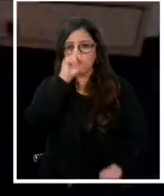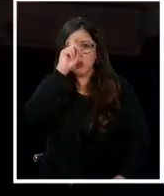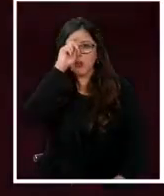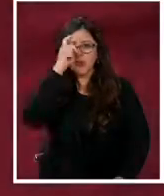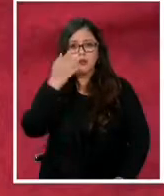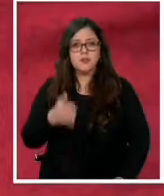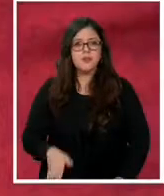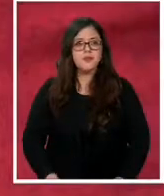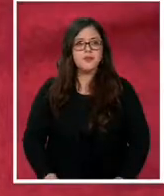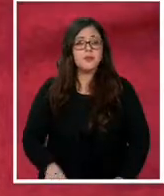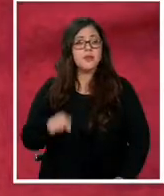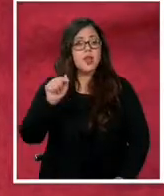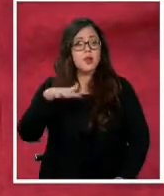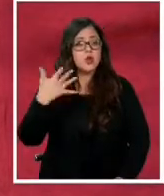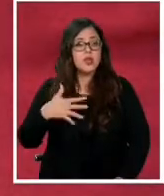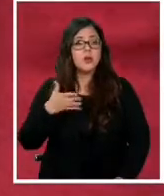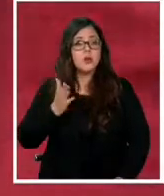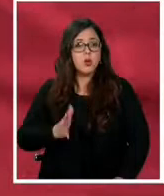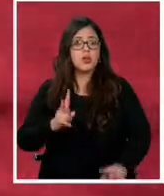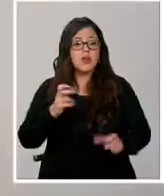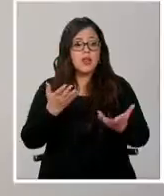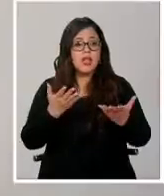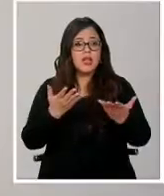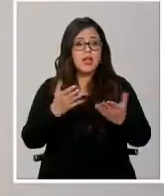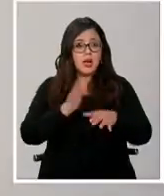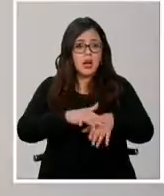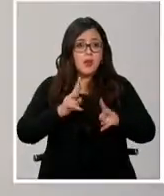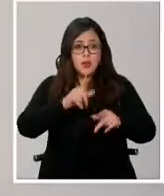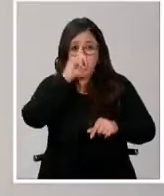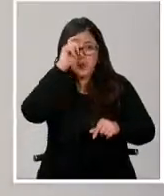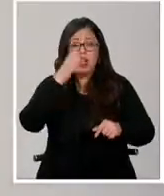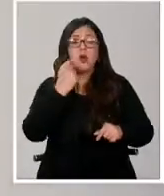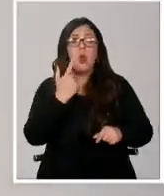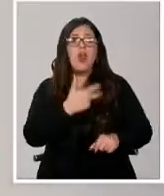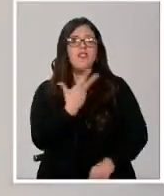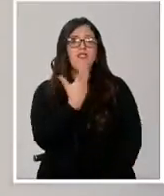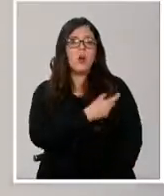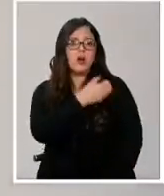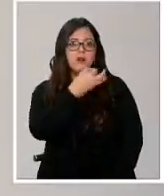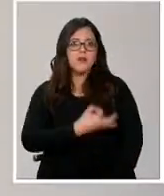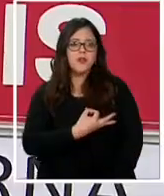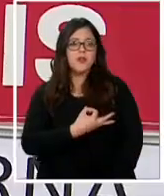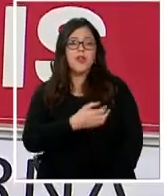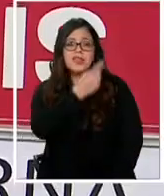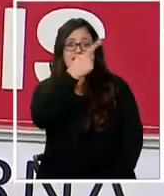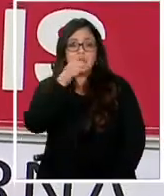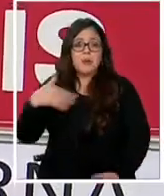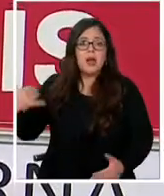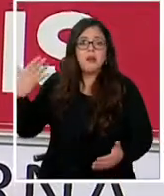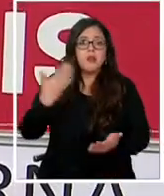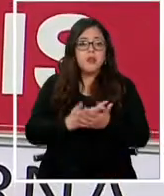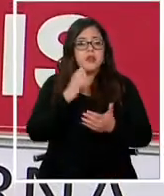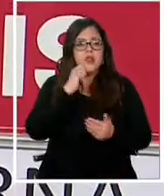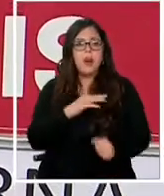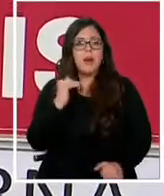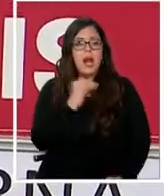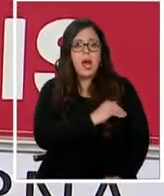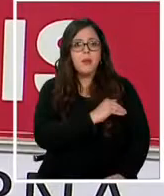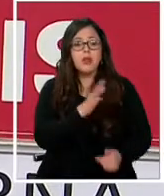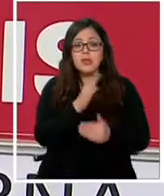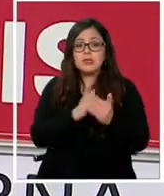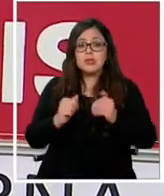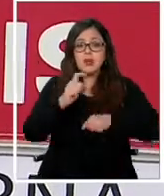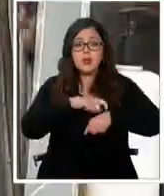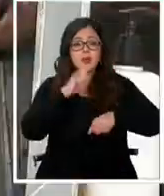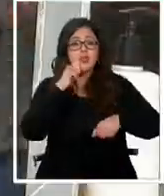el sistema sanitario. La clave para mantener el sistema hospitalario disponible estaría en la vacunación, que en las últimas semanas se ha acelerado y al mismo